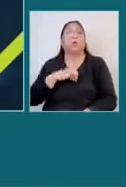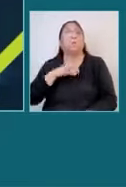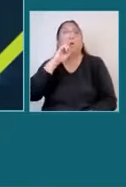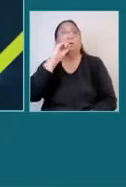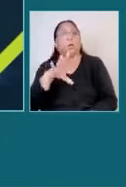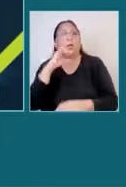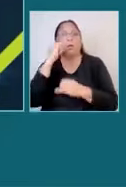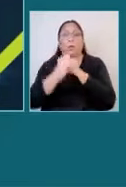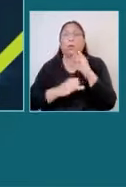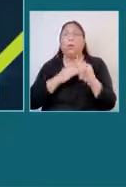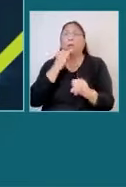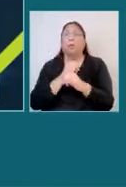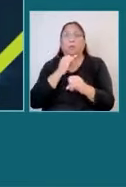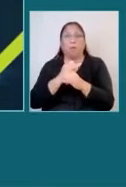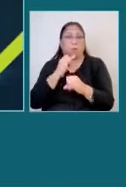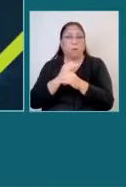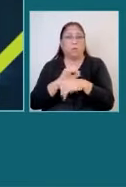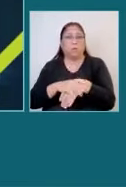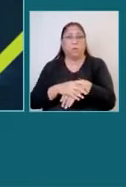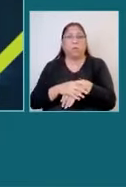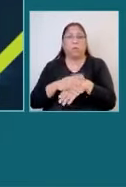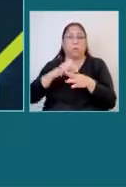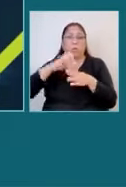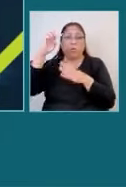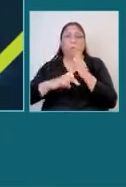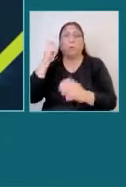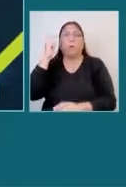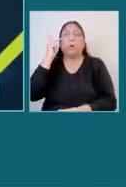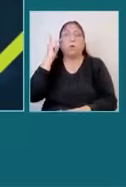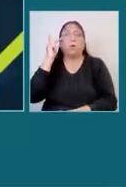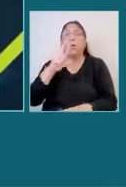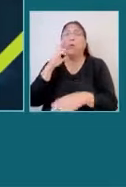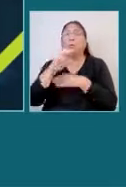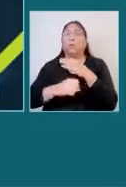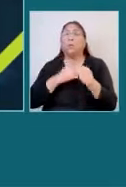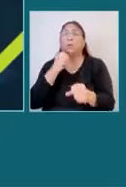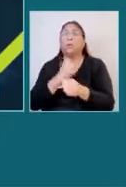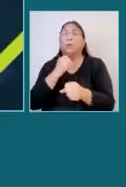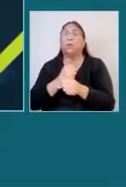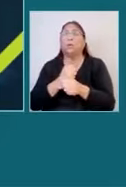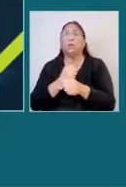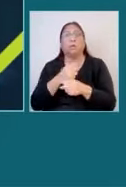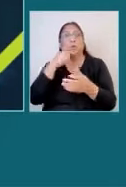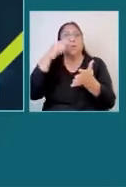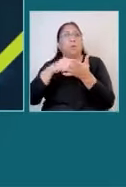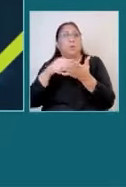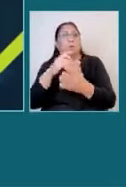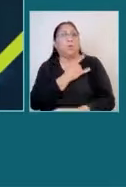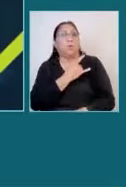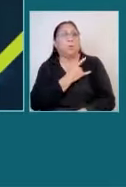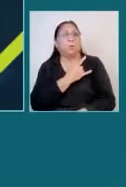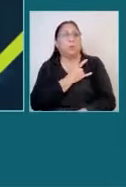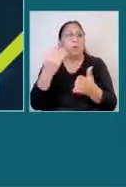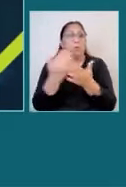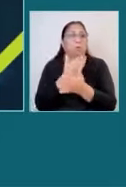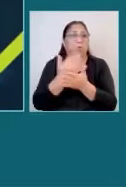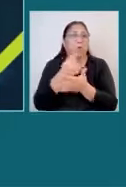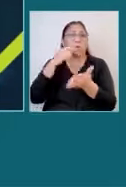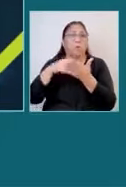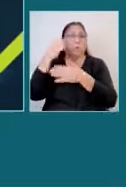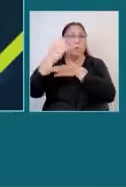componente internacional es clave, ¿no? Tenemos un programa con Corea del Sur hace 3 años, que es el proyecto de universidades innovadoras. Este año